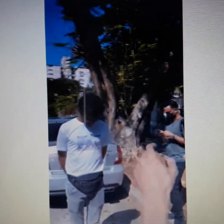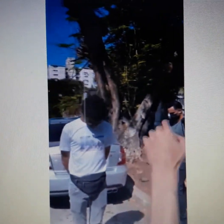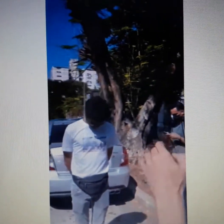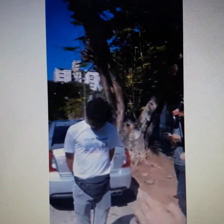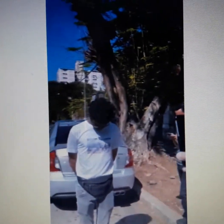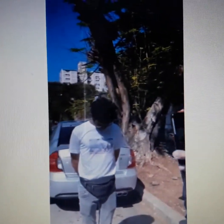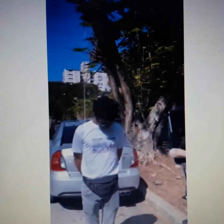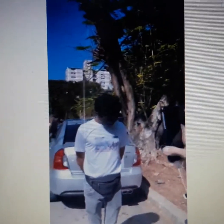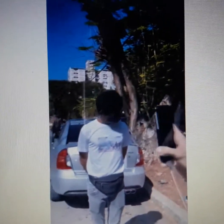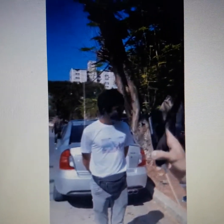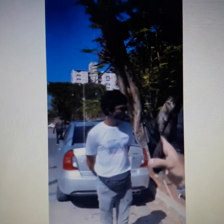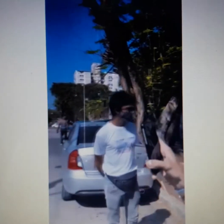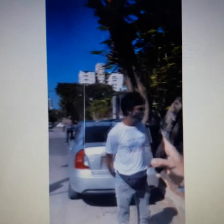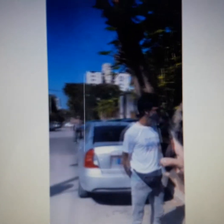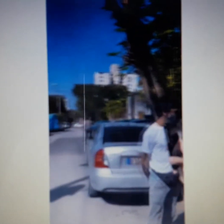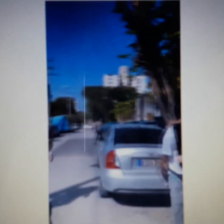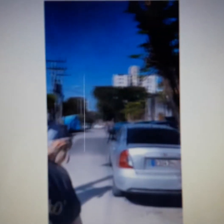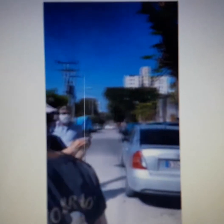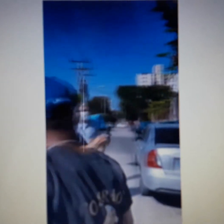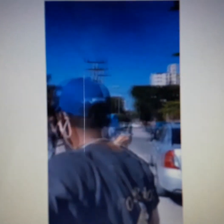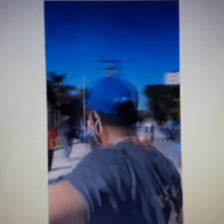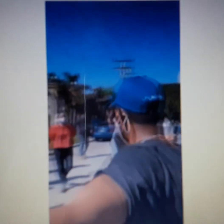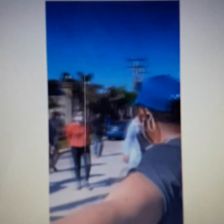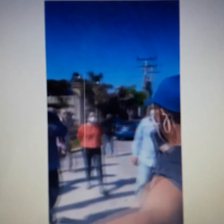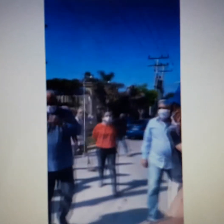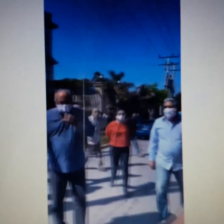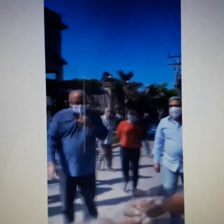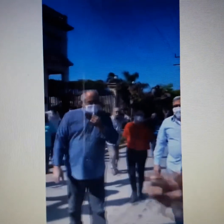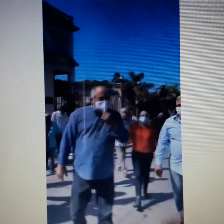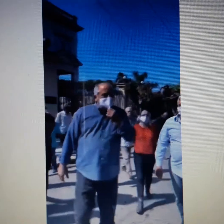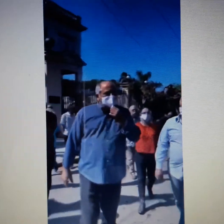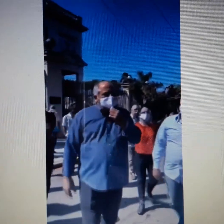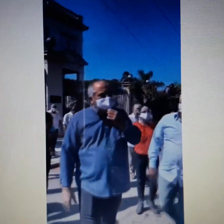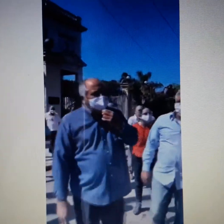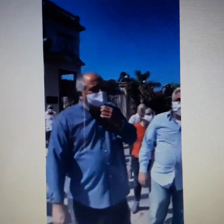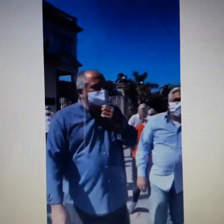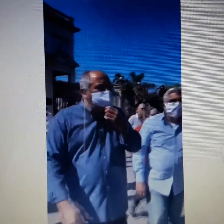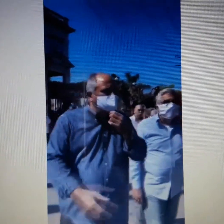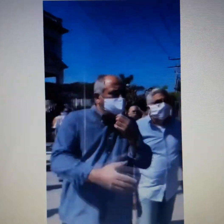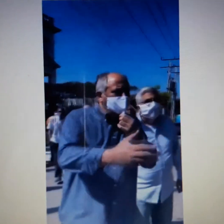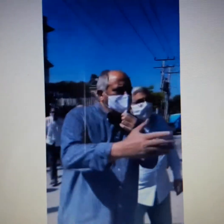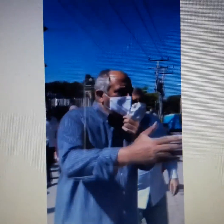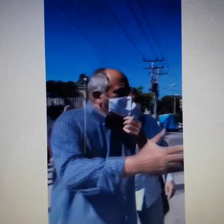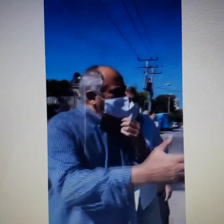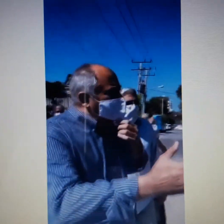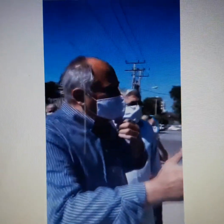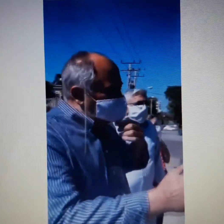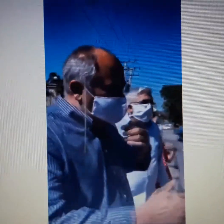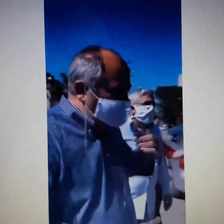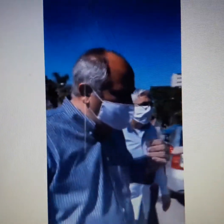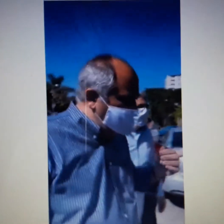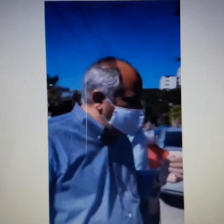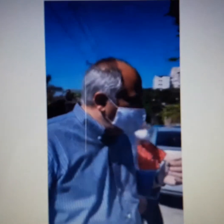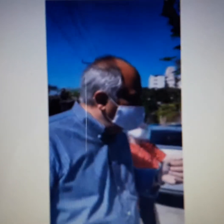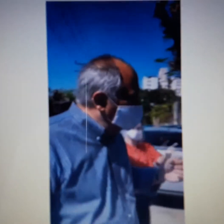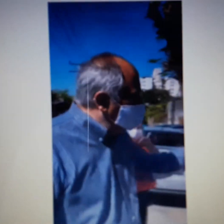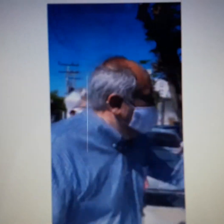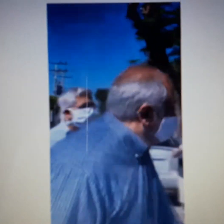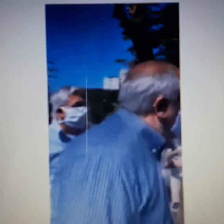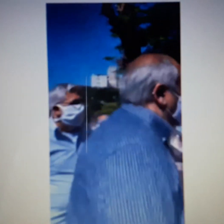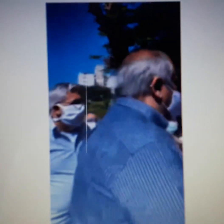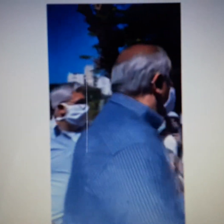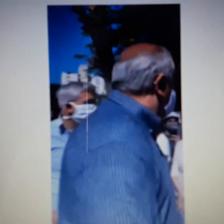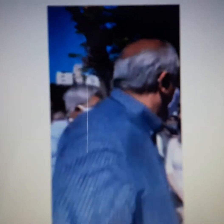No hace falta que sea para ir... Policía, comenta, toda la gente, gente... Buenas, el Ministerio de Cultura, Silvia Lombo,